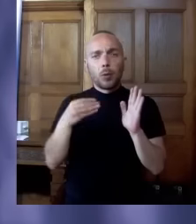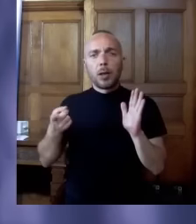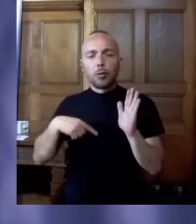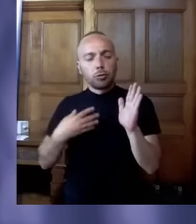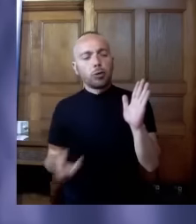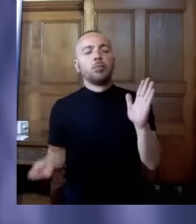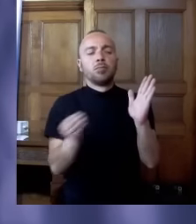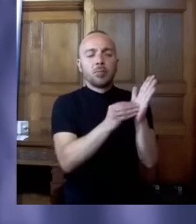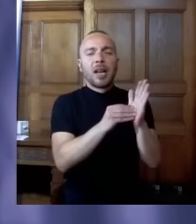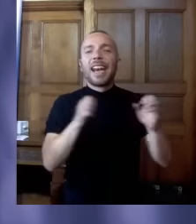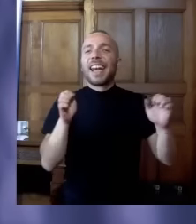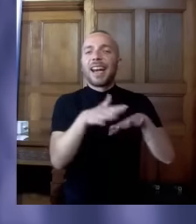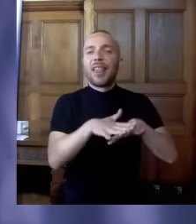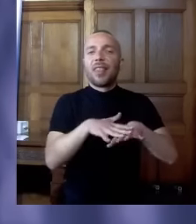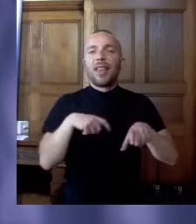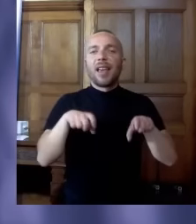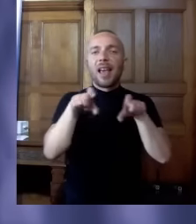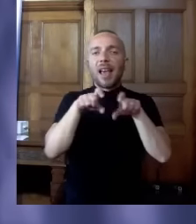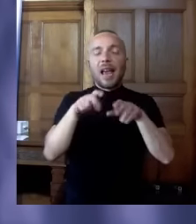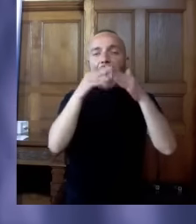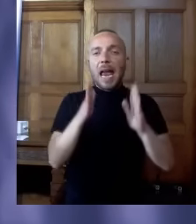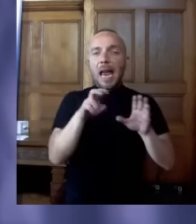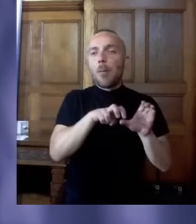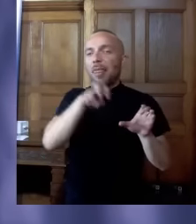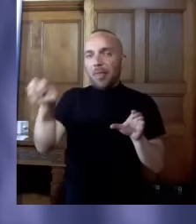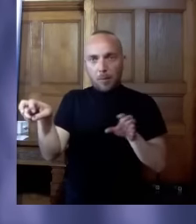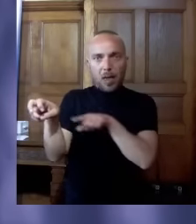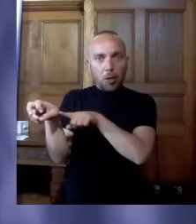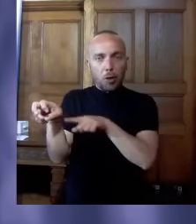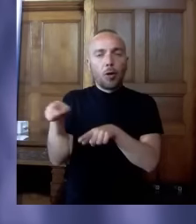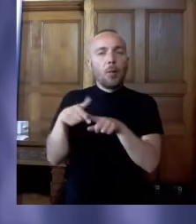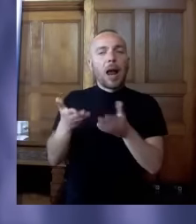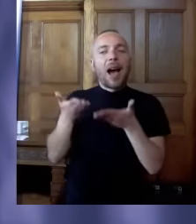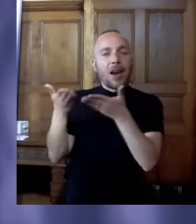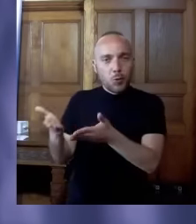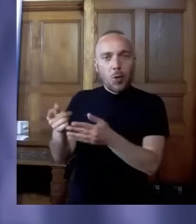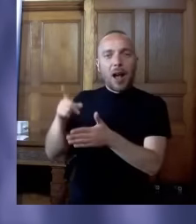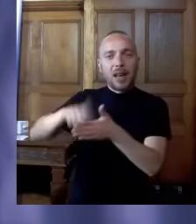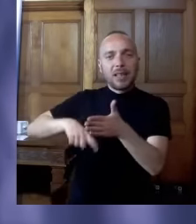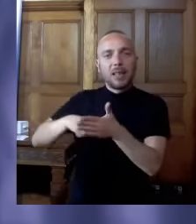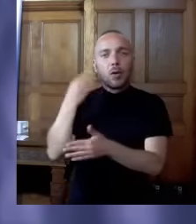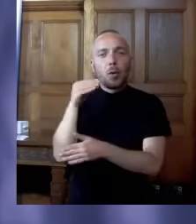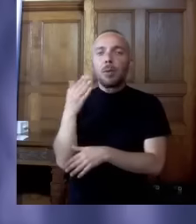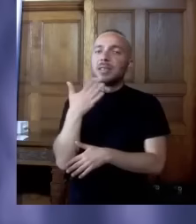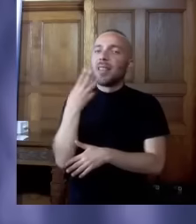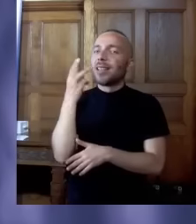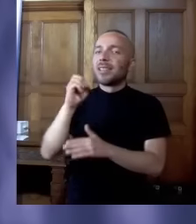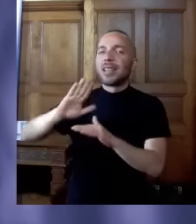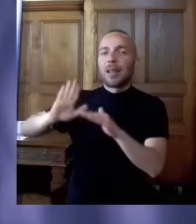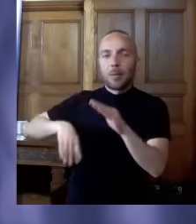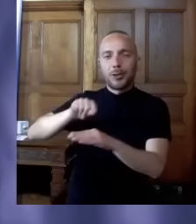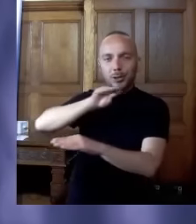de emancipación que ha sido locado pie a la ayuda al alquiler para los jóvenes de menos de 30 años fuimos